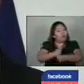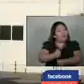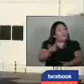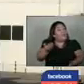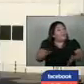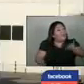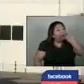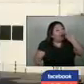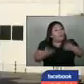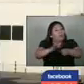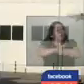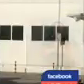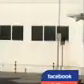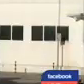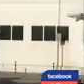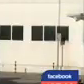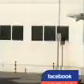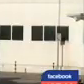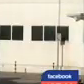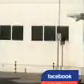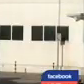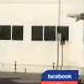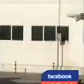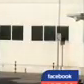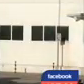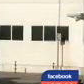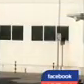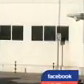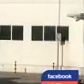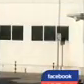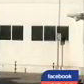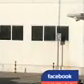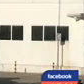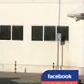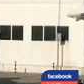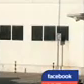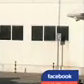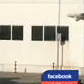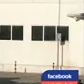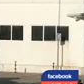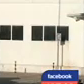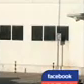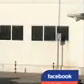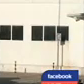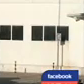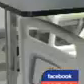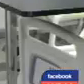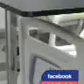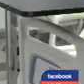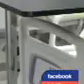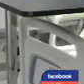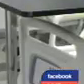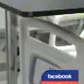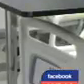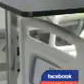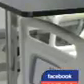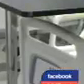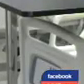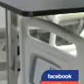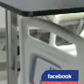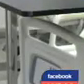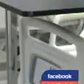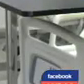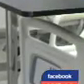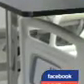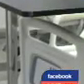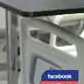de un aumento de COVID-19 en el país podría registrarse entre los meses de febrero y marzo, de acuerdo a cómo se adoptan